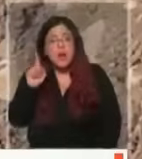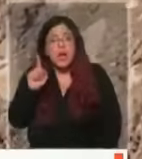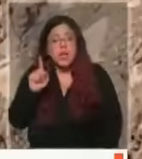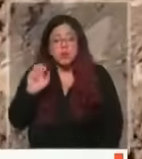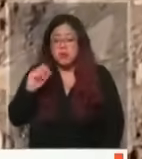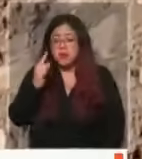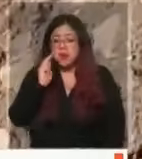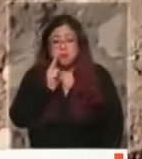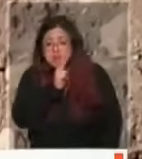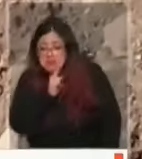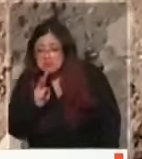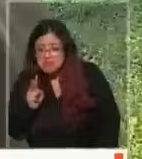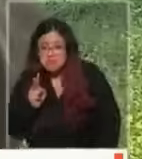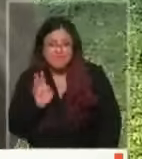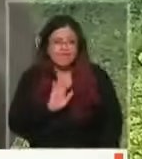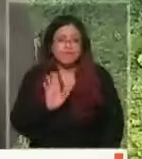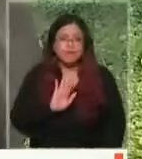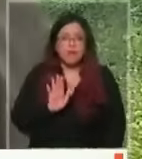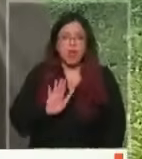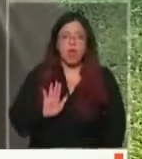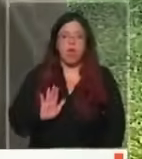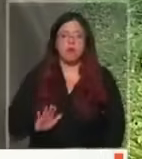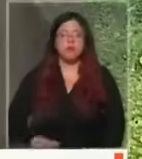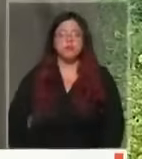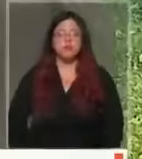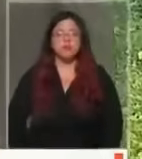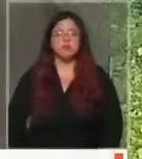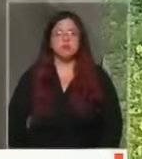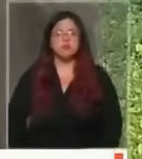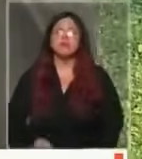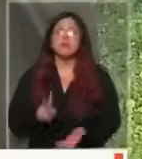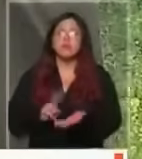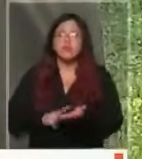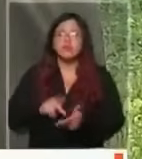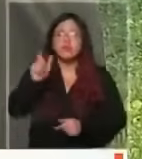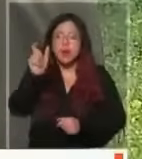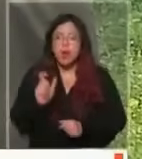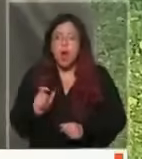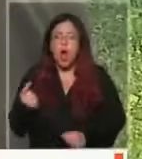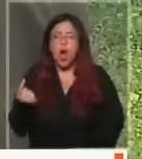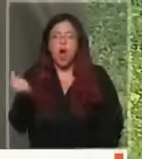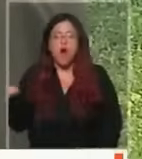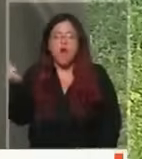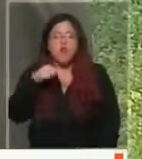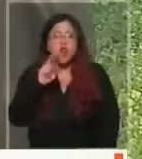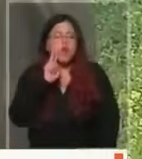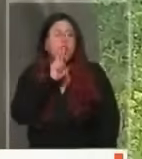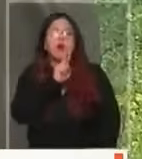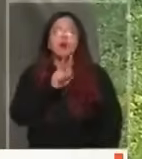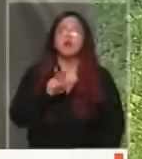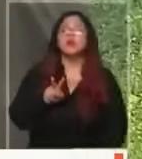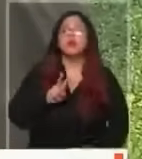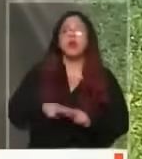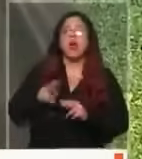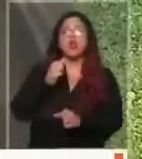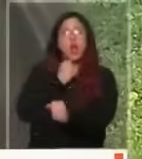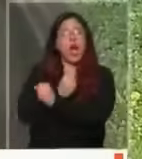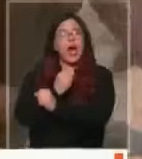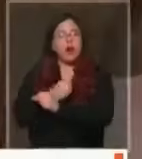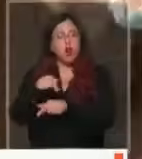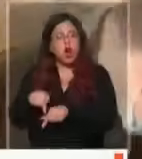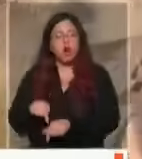hubo resultados. ¿Es efectivo que este sujeto incluso vino a ver lo que estaba haciendo Carabinero en el sector?